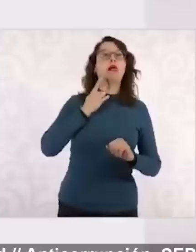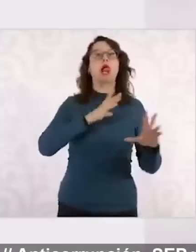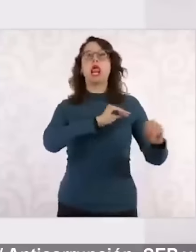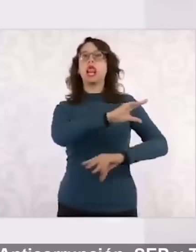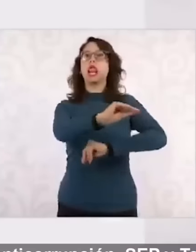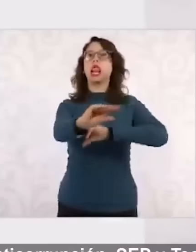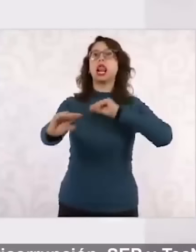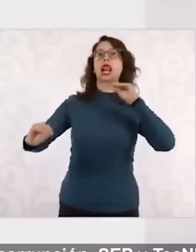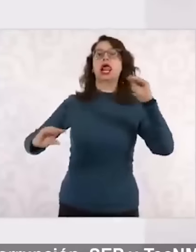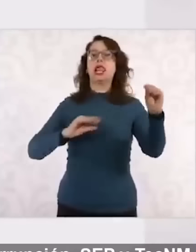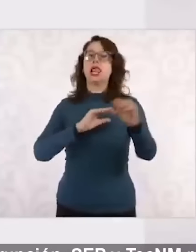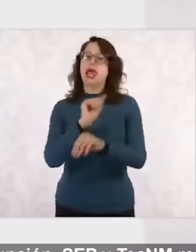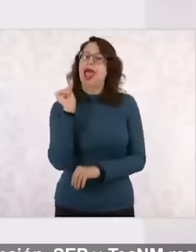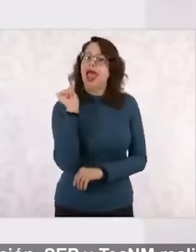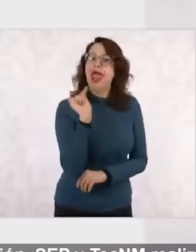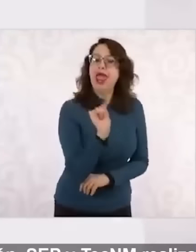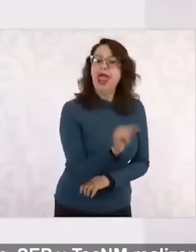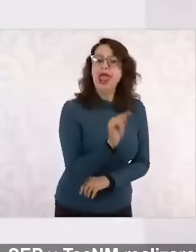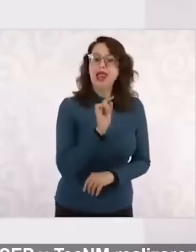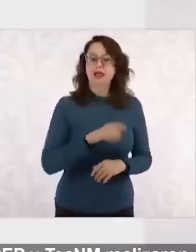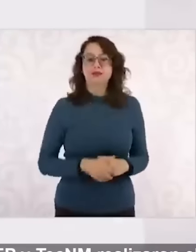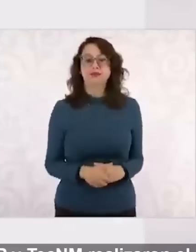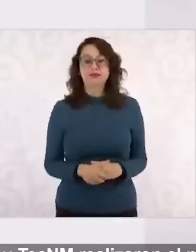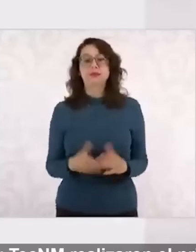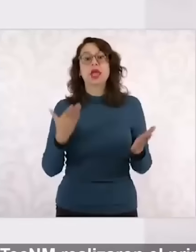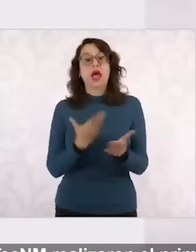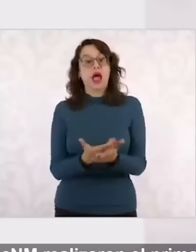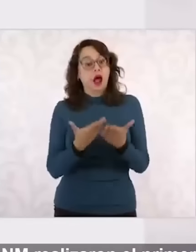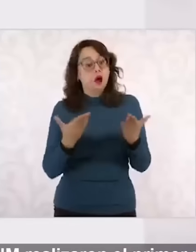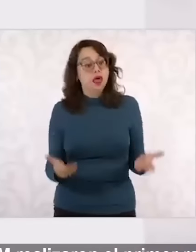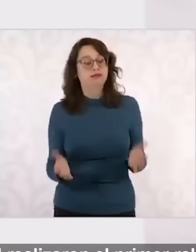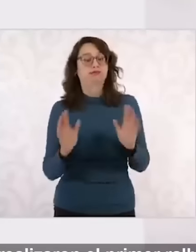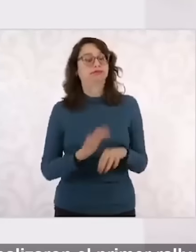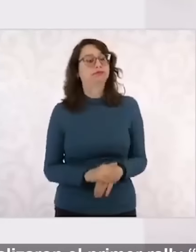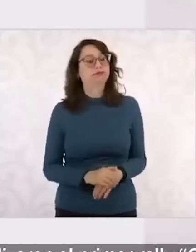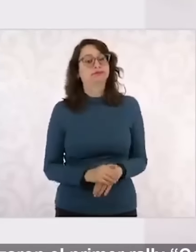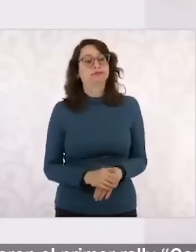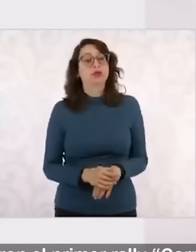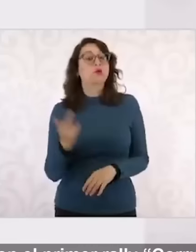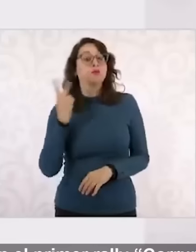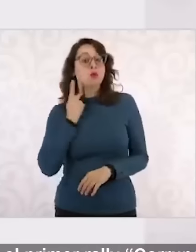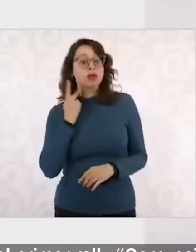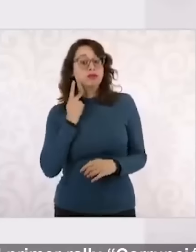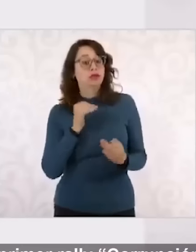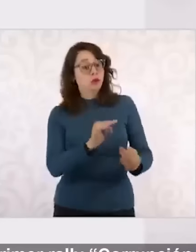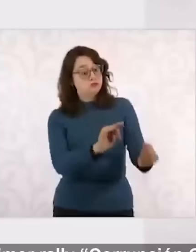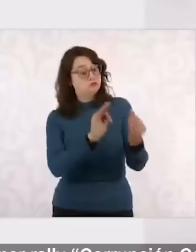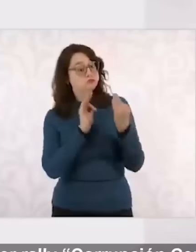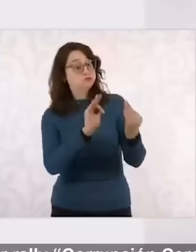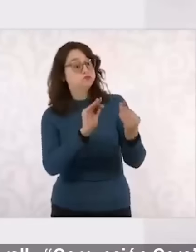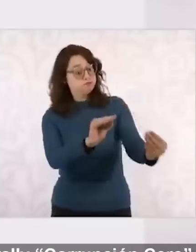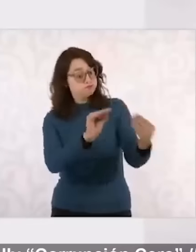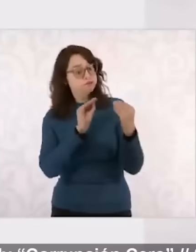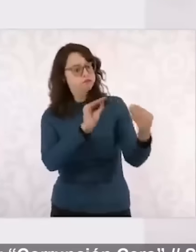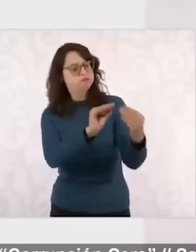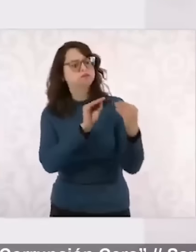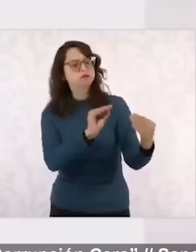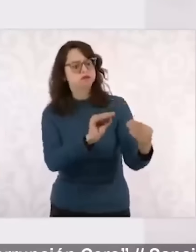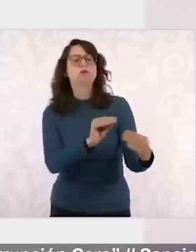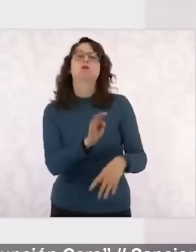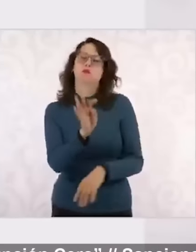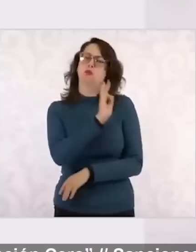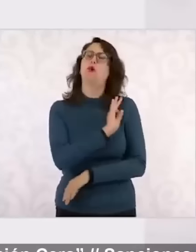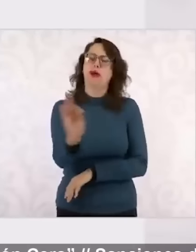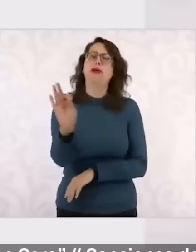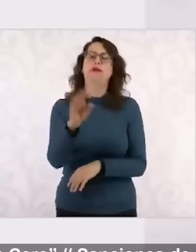Ahora, si queremos debatir políticamente, vamos a debatir políticamente y vamos a seguir contrastando los dos proyectos